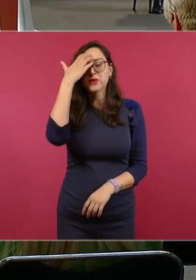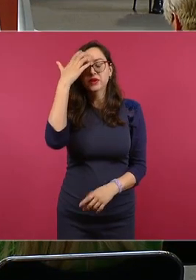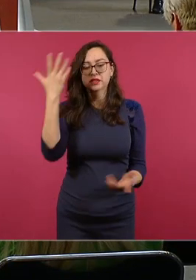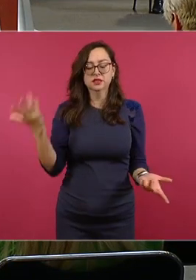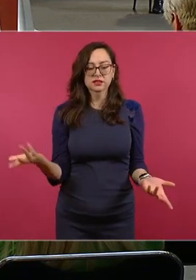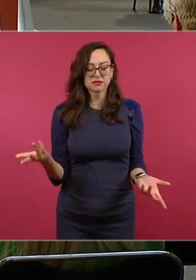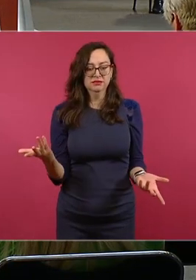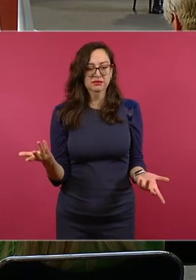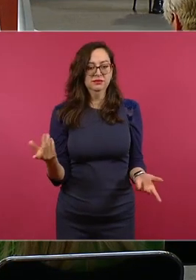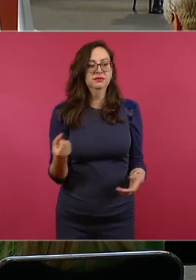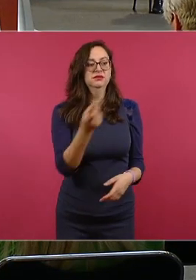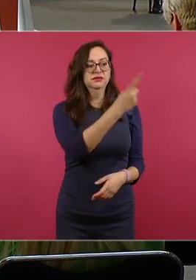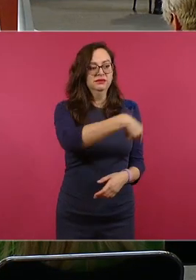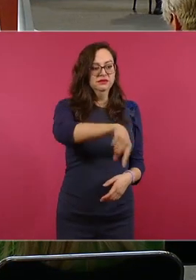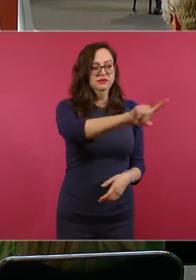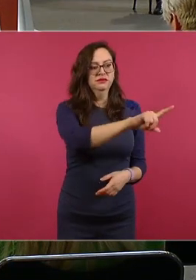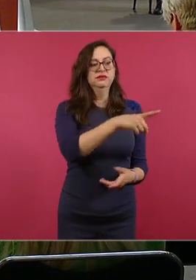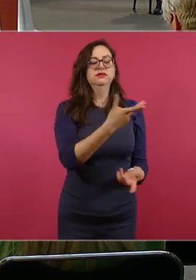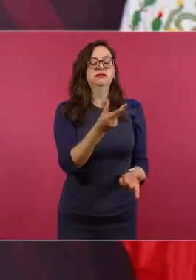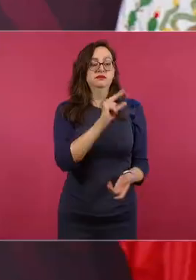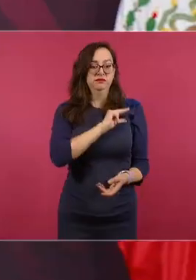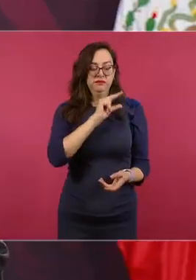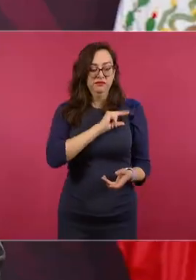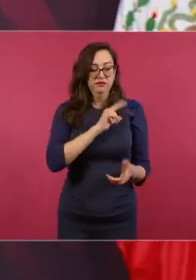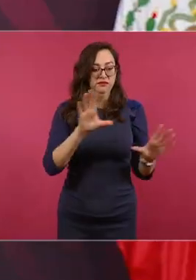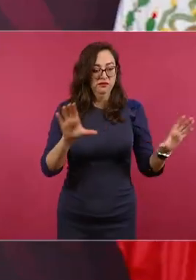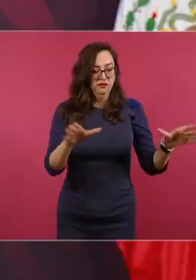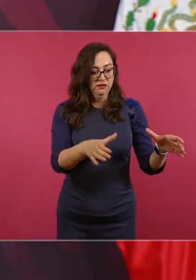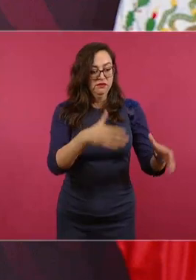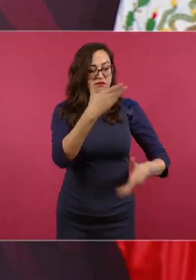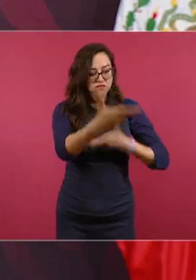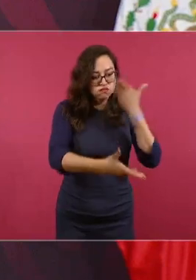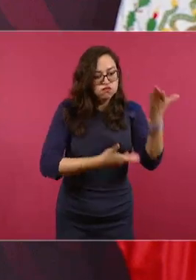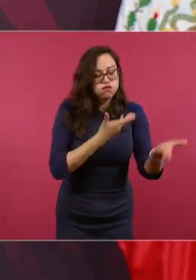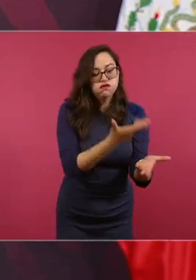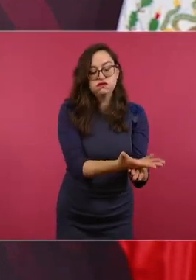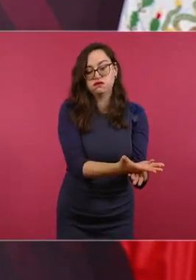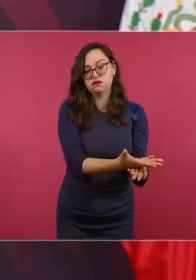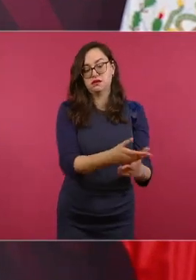al servicio del bloque conservador.